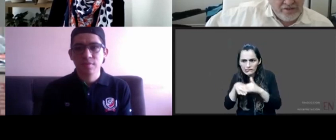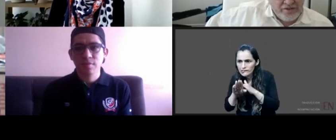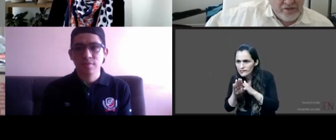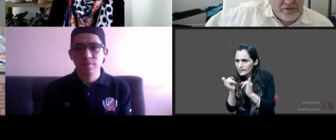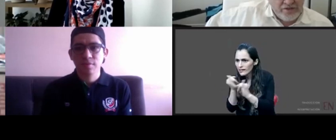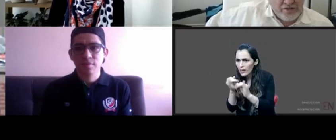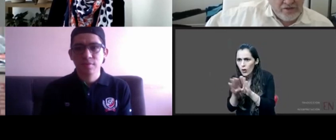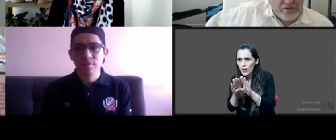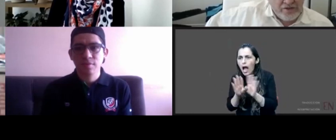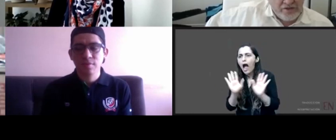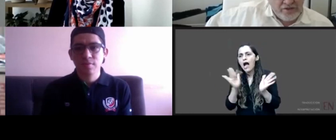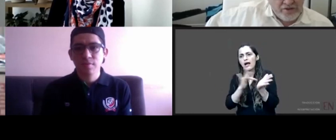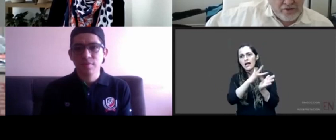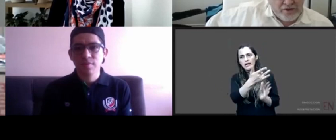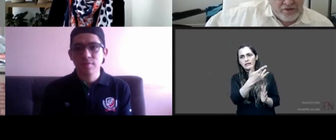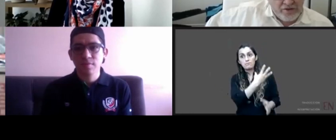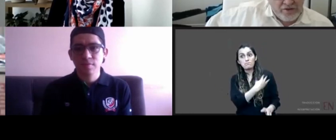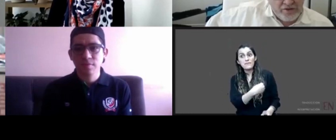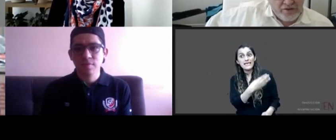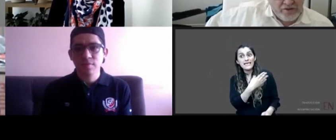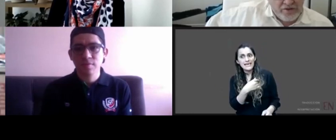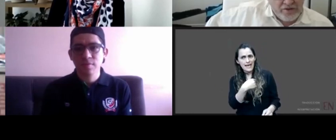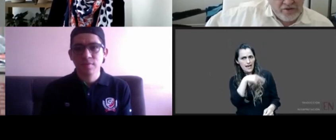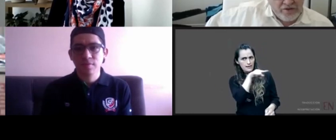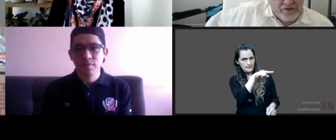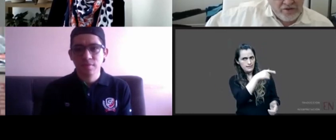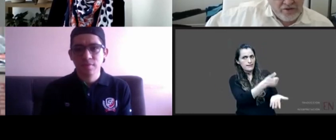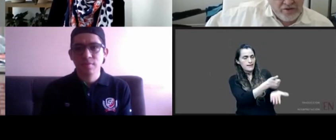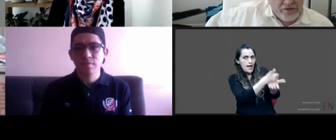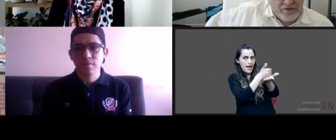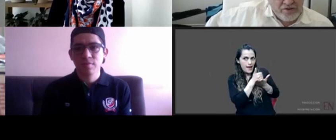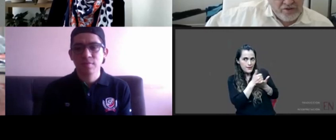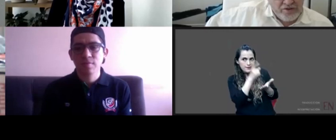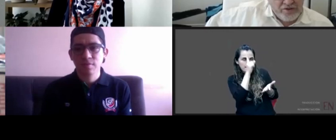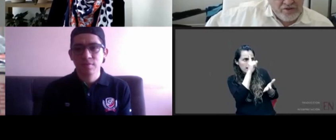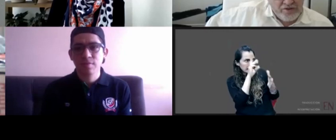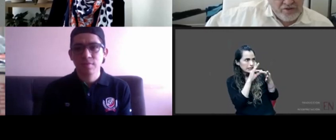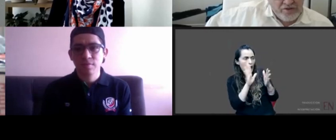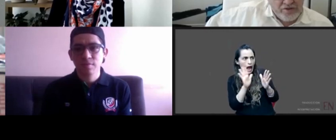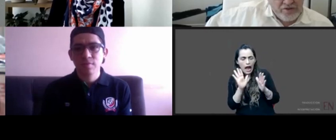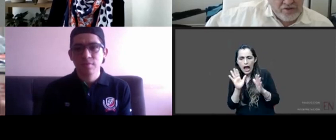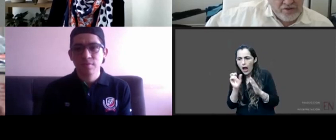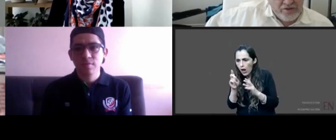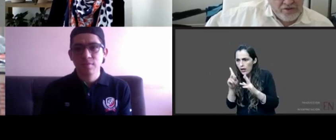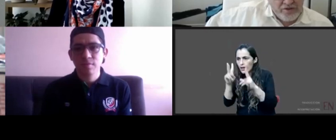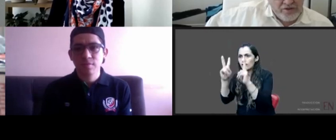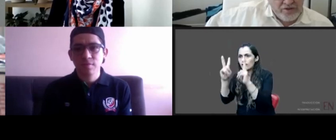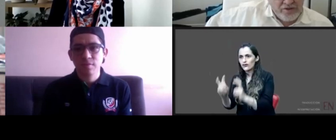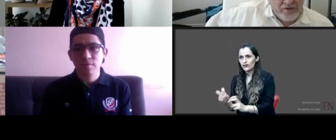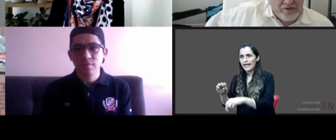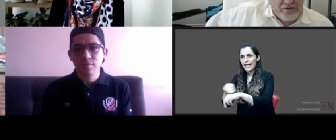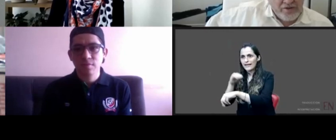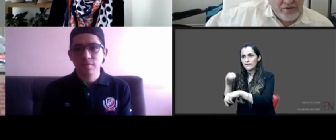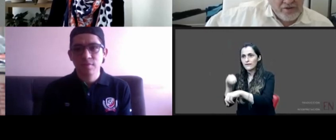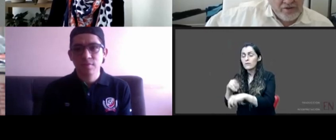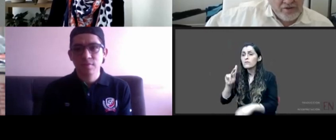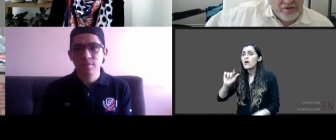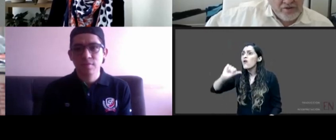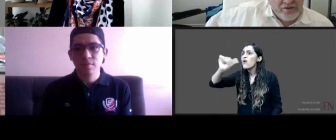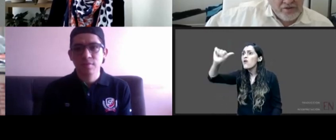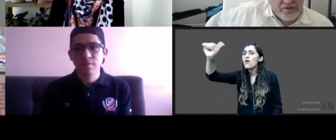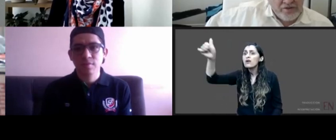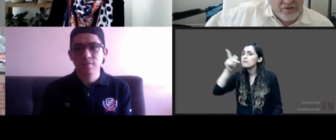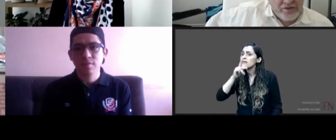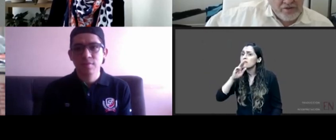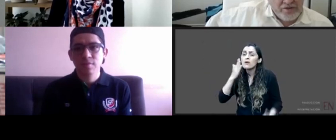aprendiendo y es la que me apoyó. Pero hay muchos padres que no tienen quien les apoye. Entonces, pues